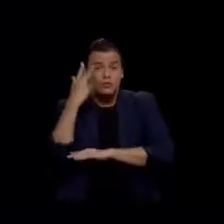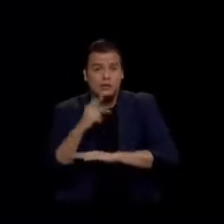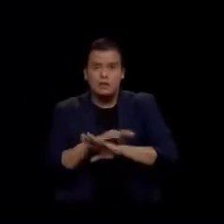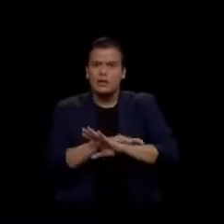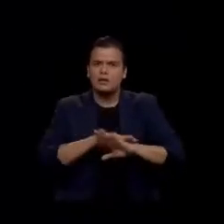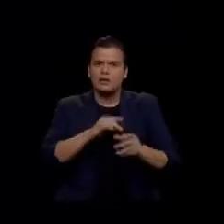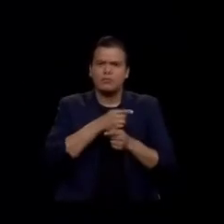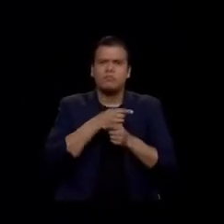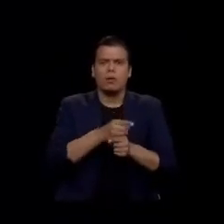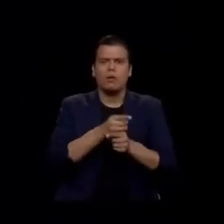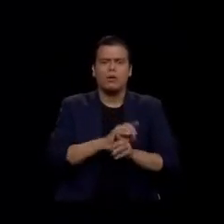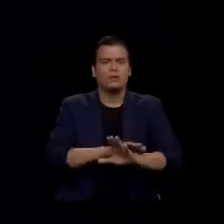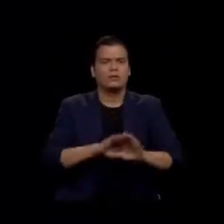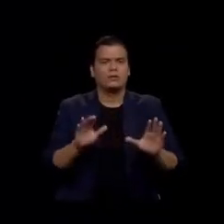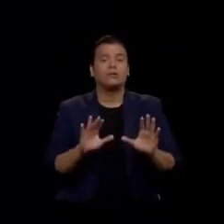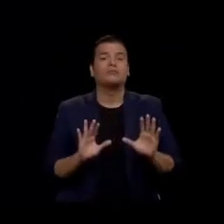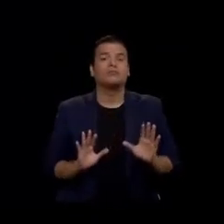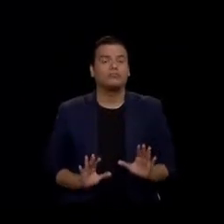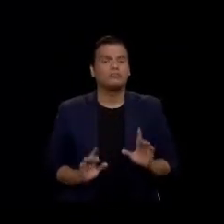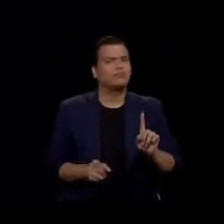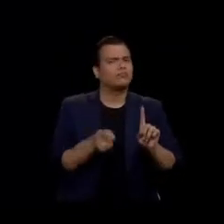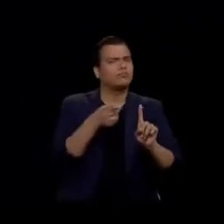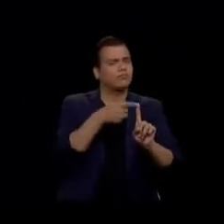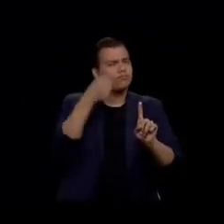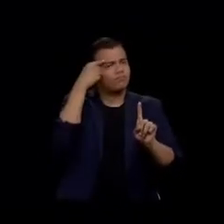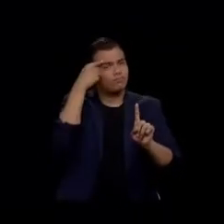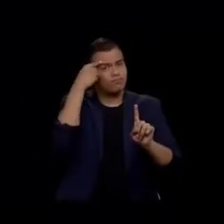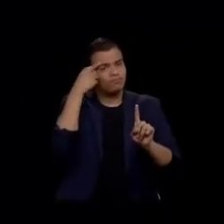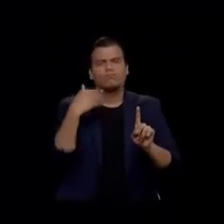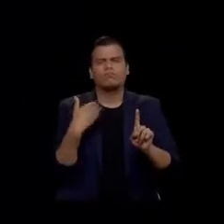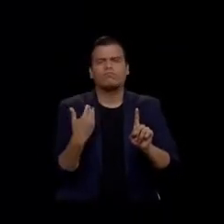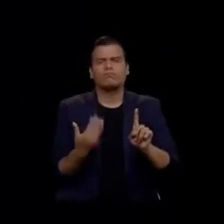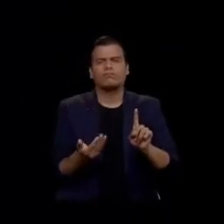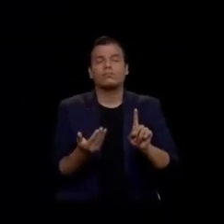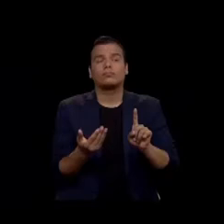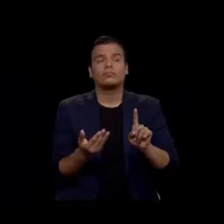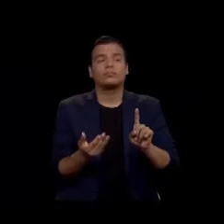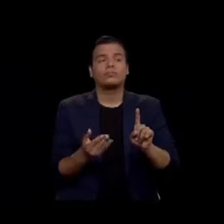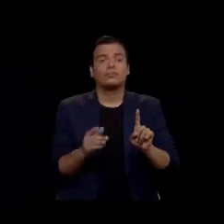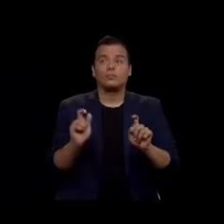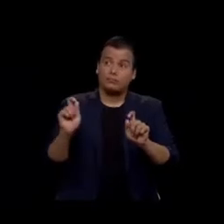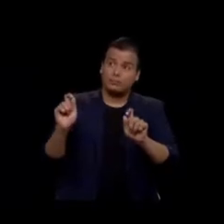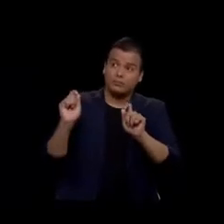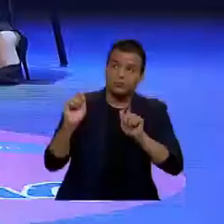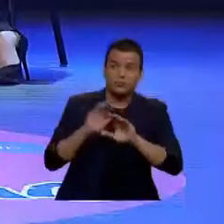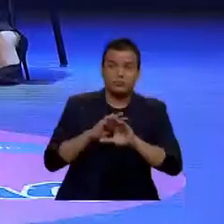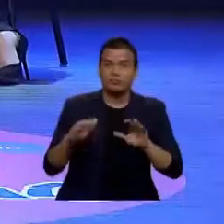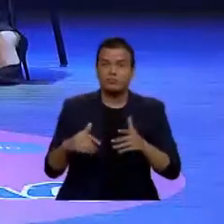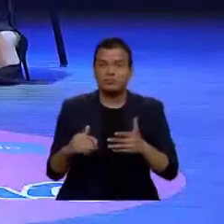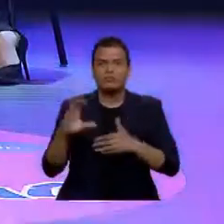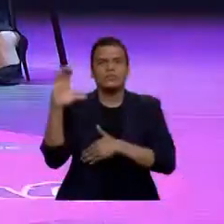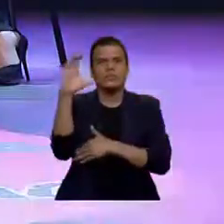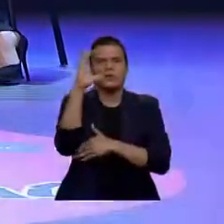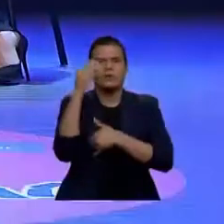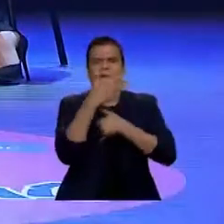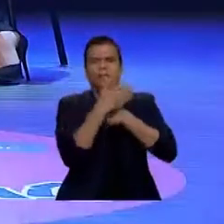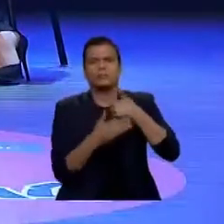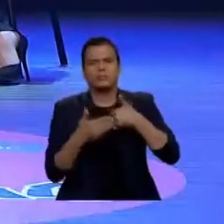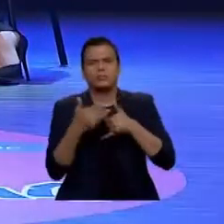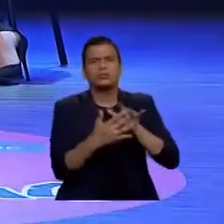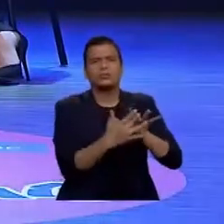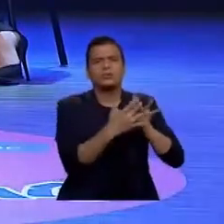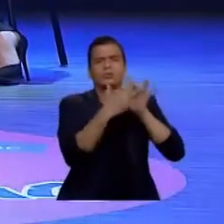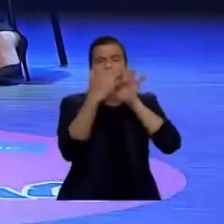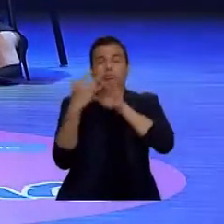Empezamos claramente por asegurarnos que primero la primera parte de la tarea del presidente, que es conectar a Colombia. Entonces,